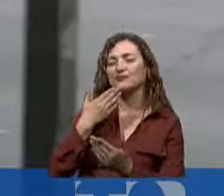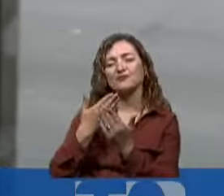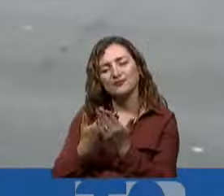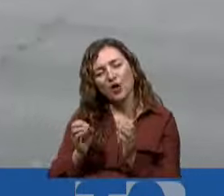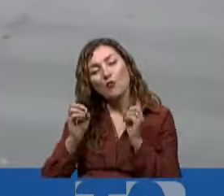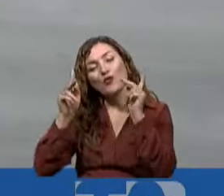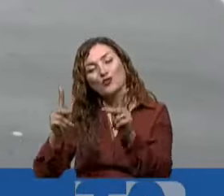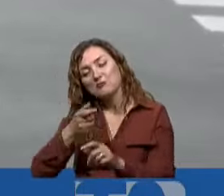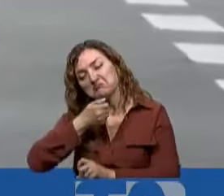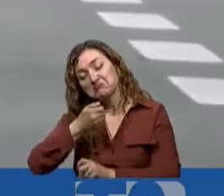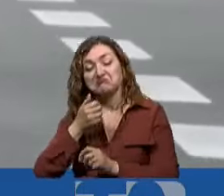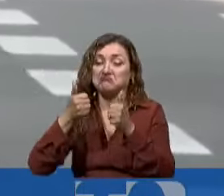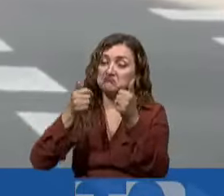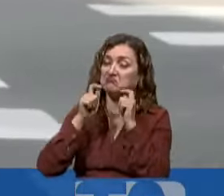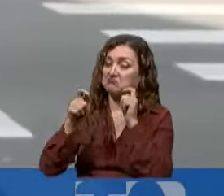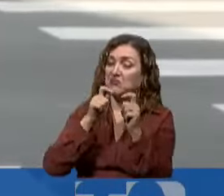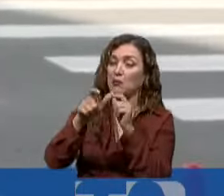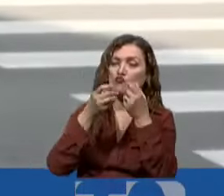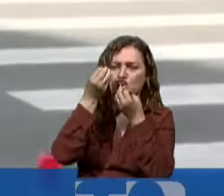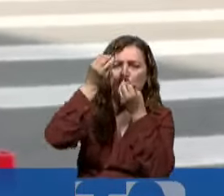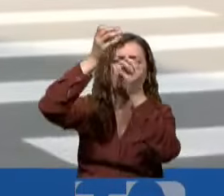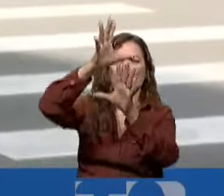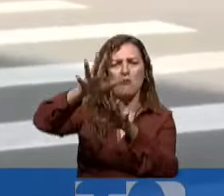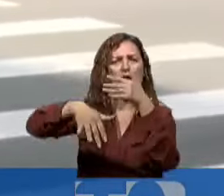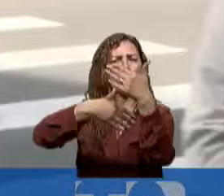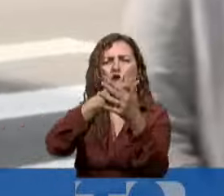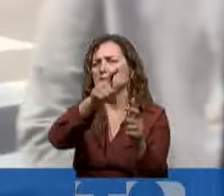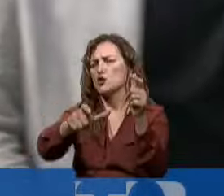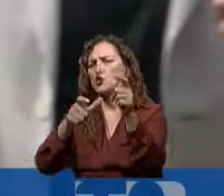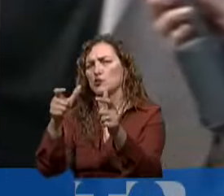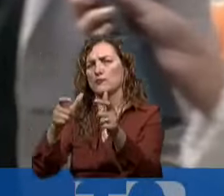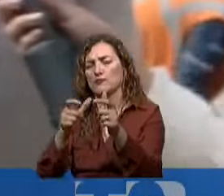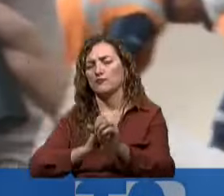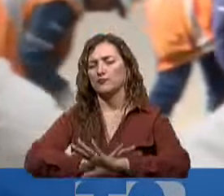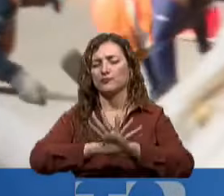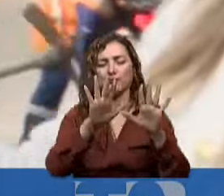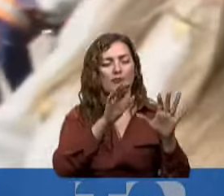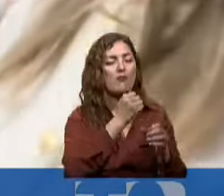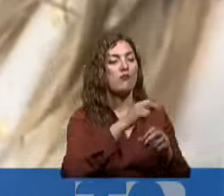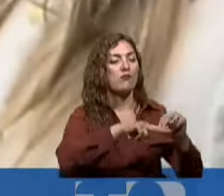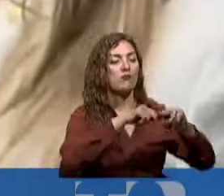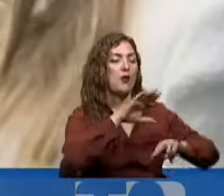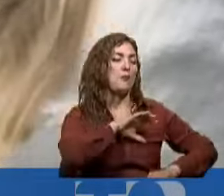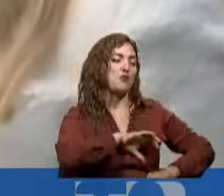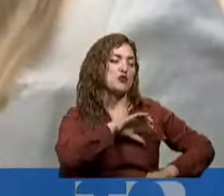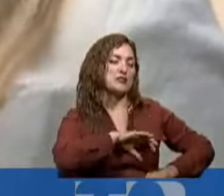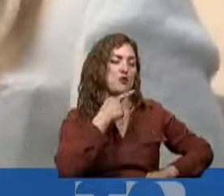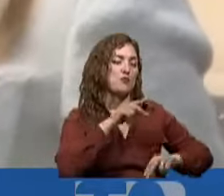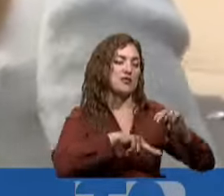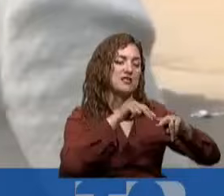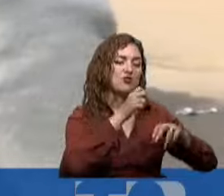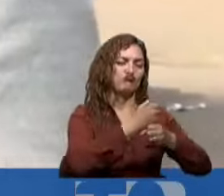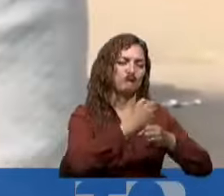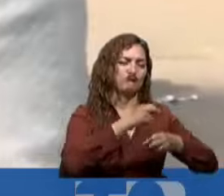nos brindan para poder comunicar a la ciudadanía sobre las obras importantes que viene realizando el MOV, sobre todo en beneficio de la ciudad y de la seguridad